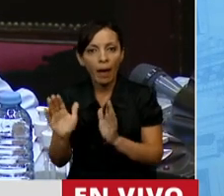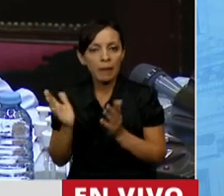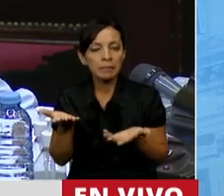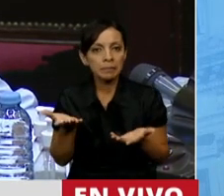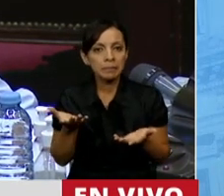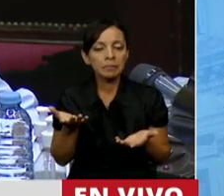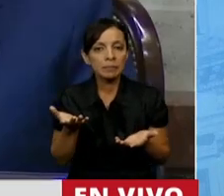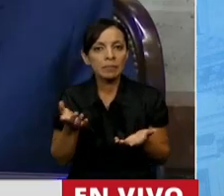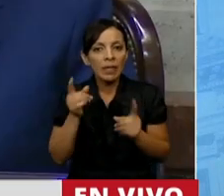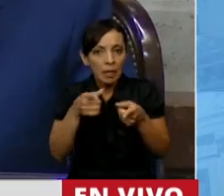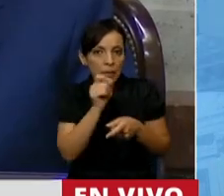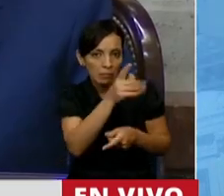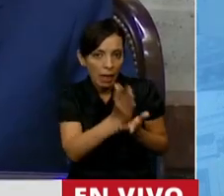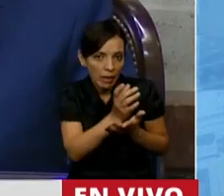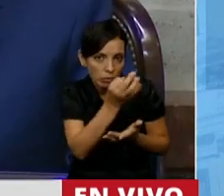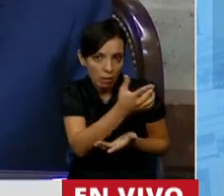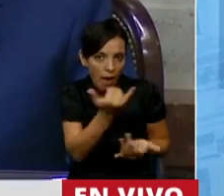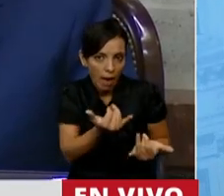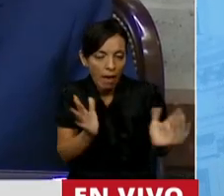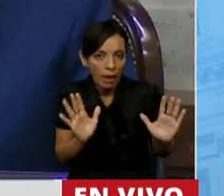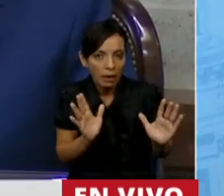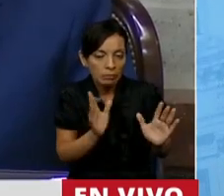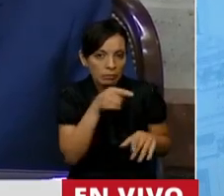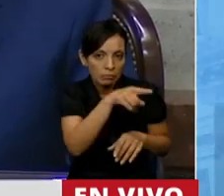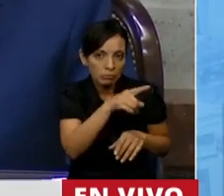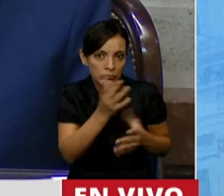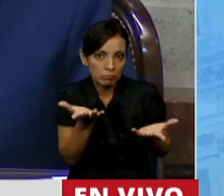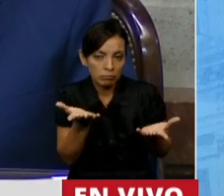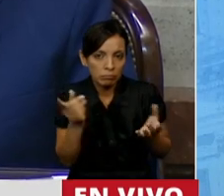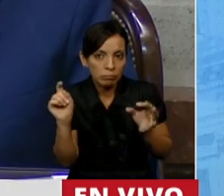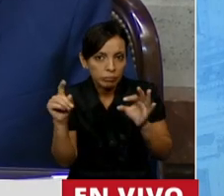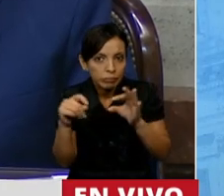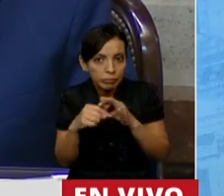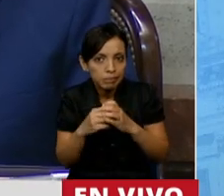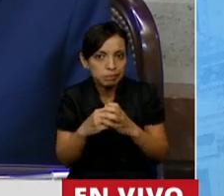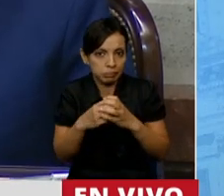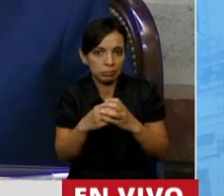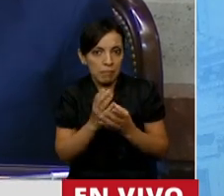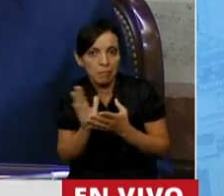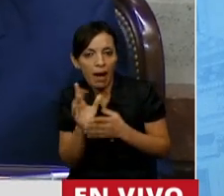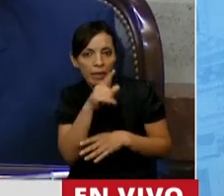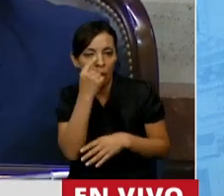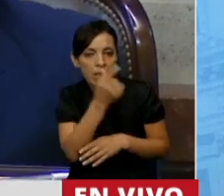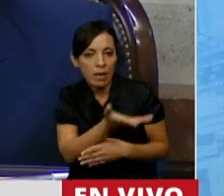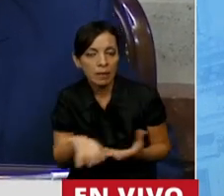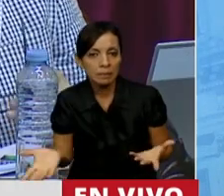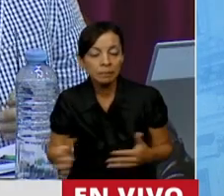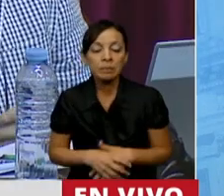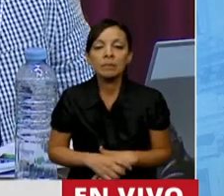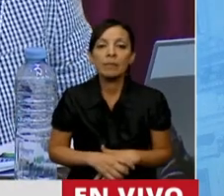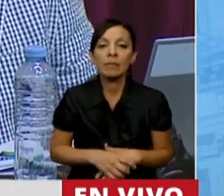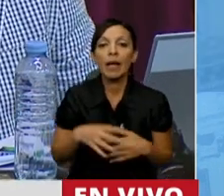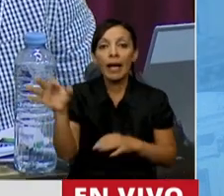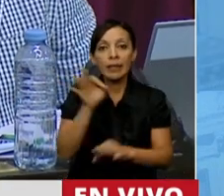también le pertenece en cierto modo por haber contribuido a su origen. La verdad es que en este proyecto, por